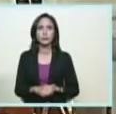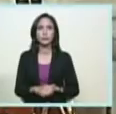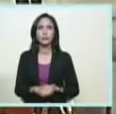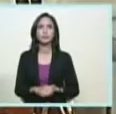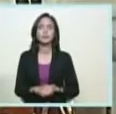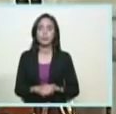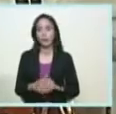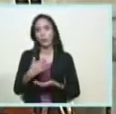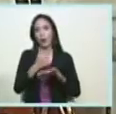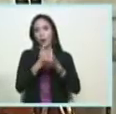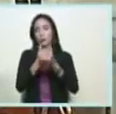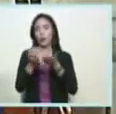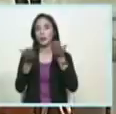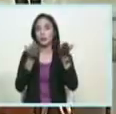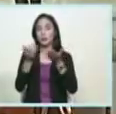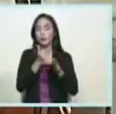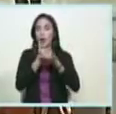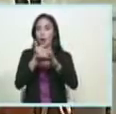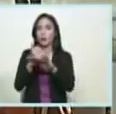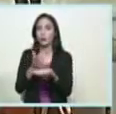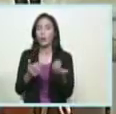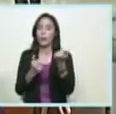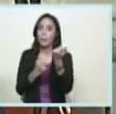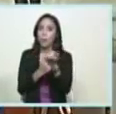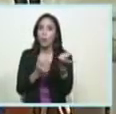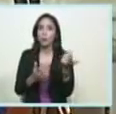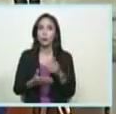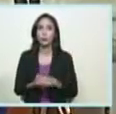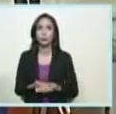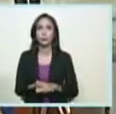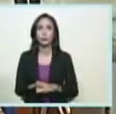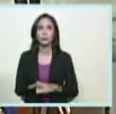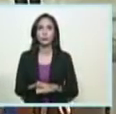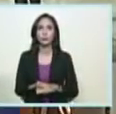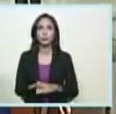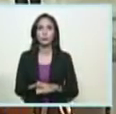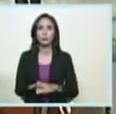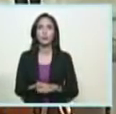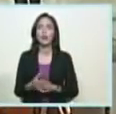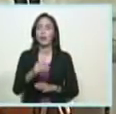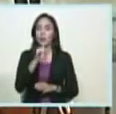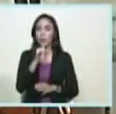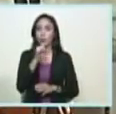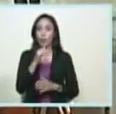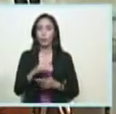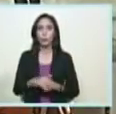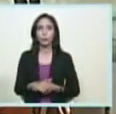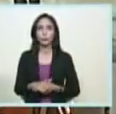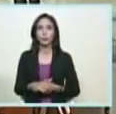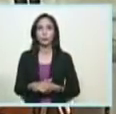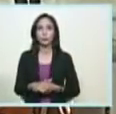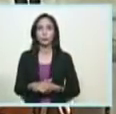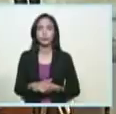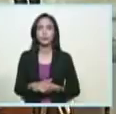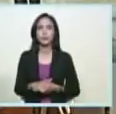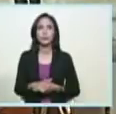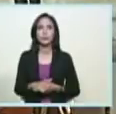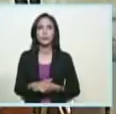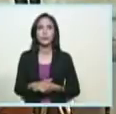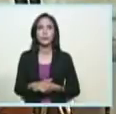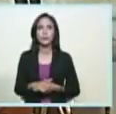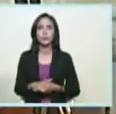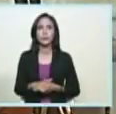para los beneficios que vienen para los apoyos que vienen por eso anunció la activación